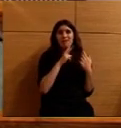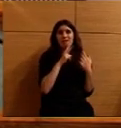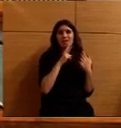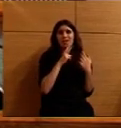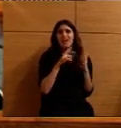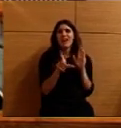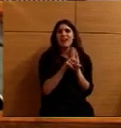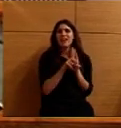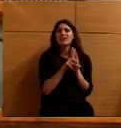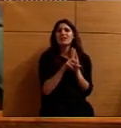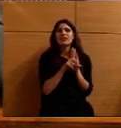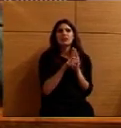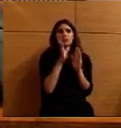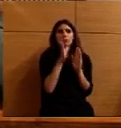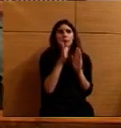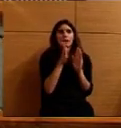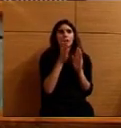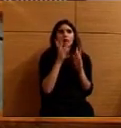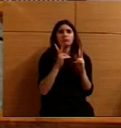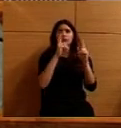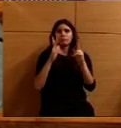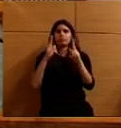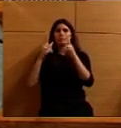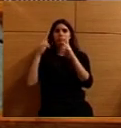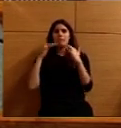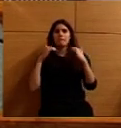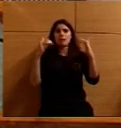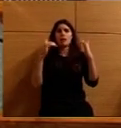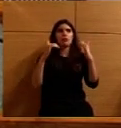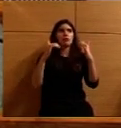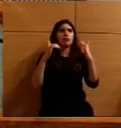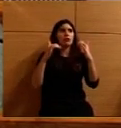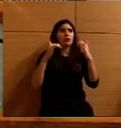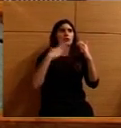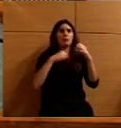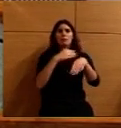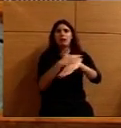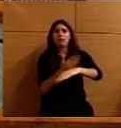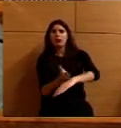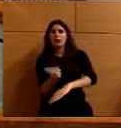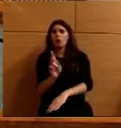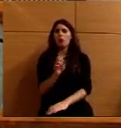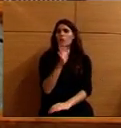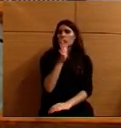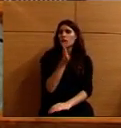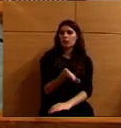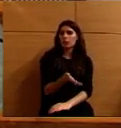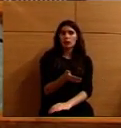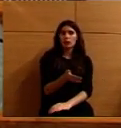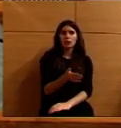a qué ley nos estamos acogiendo para poder fraccionar los plenos y no acabarlos todos una vez